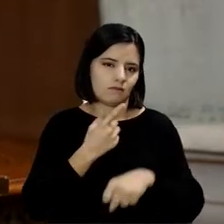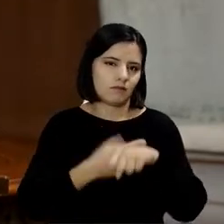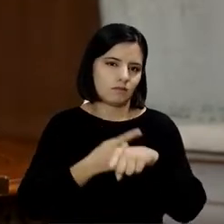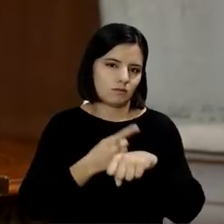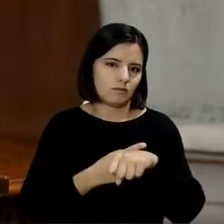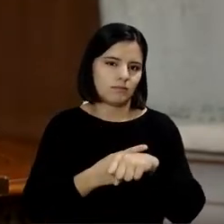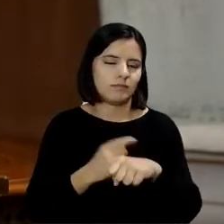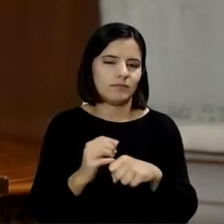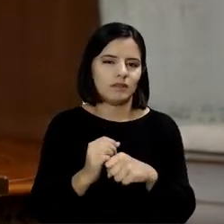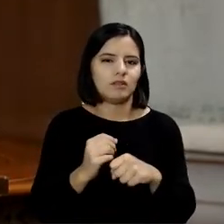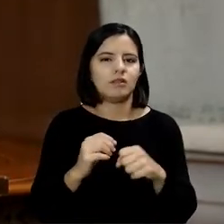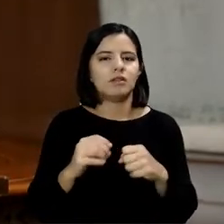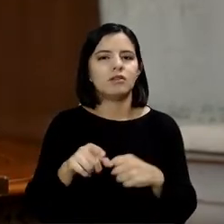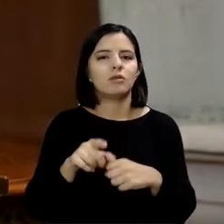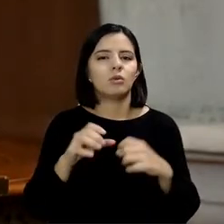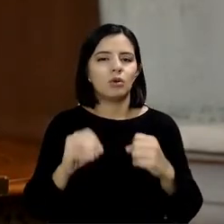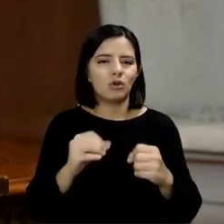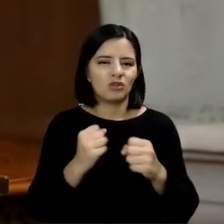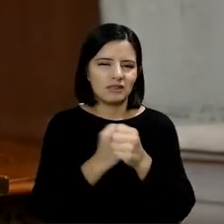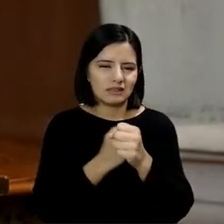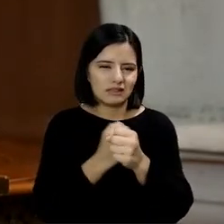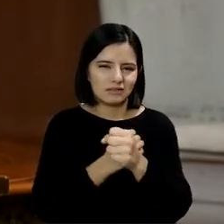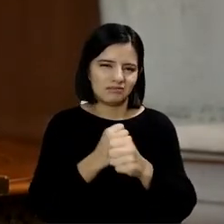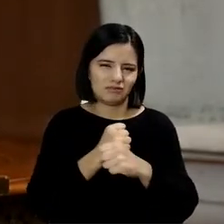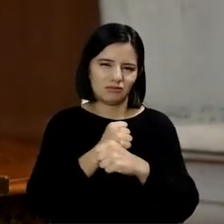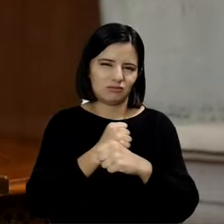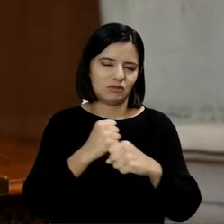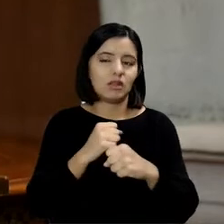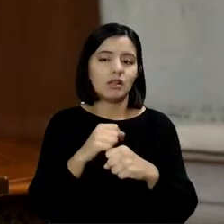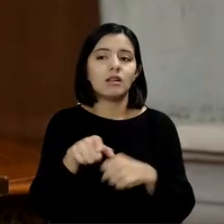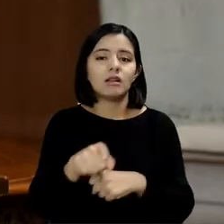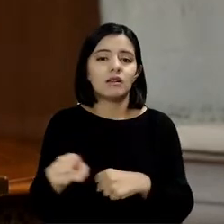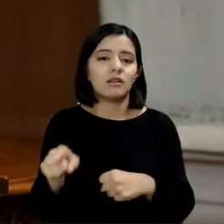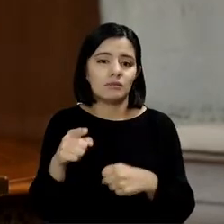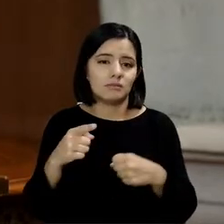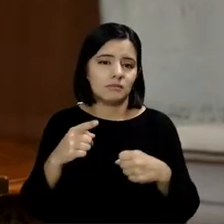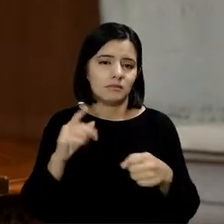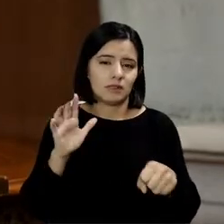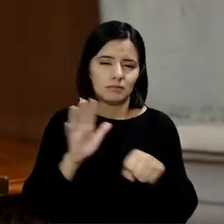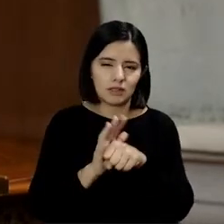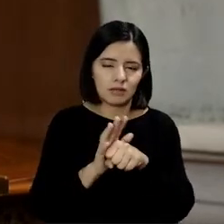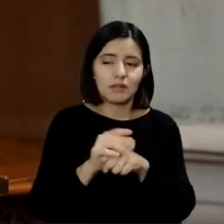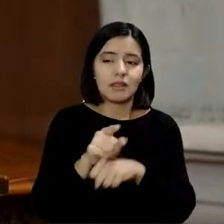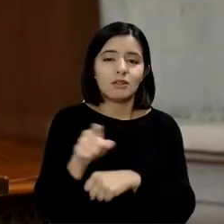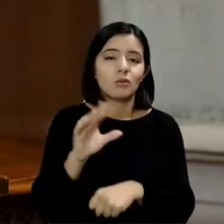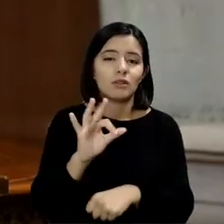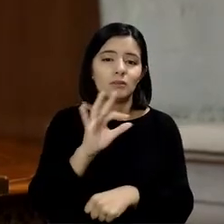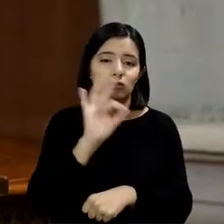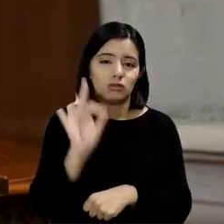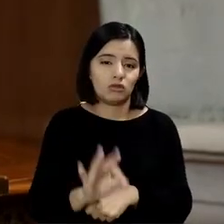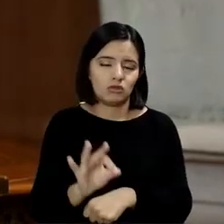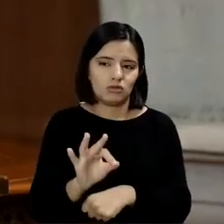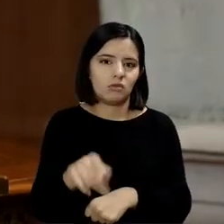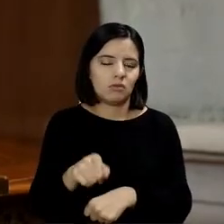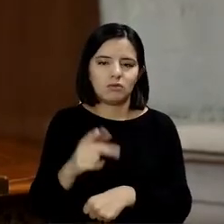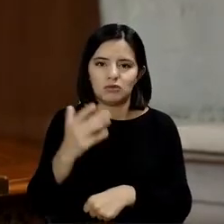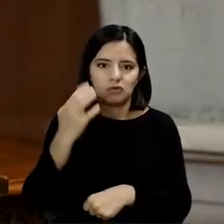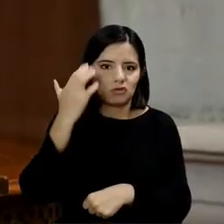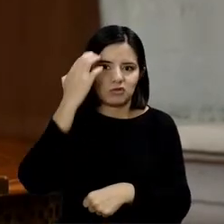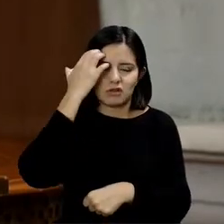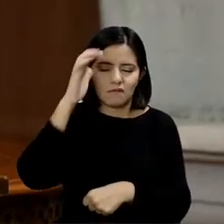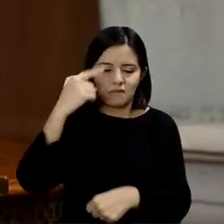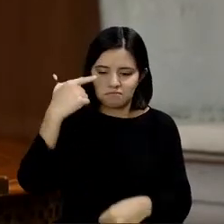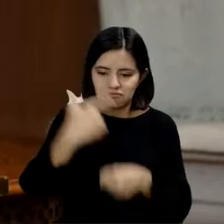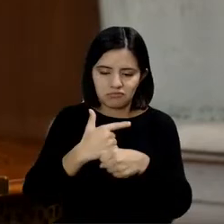25.5% de la población, de los cuales aproximadamente el 40% ignora que tiene